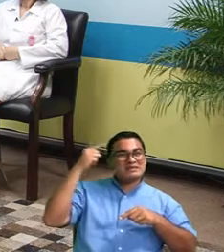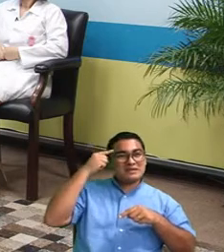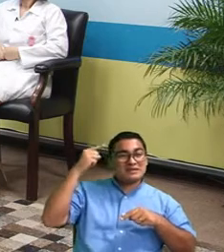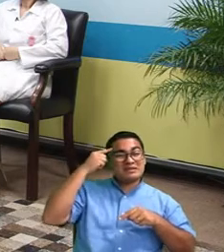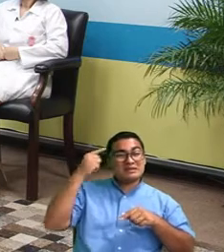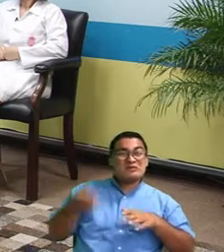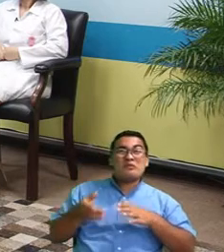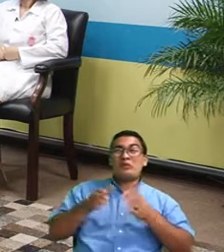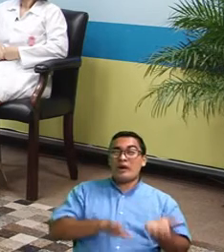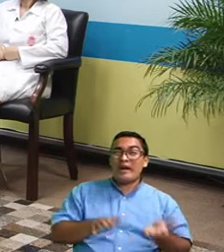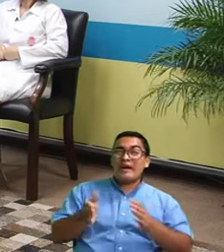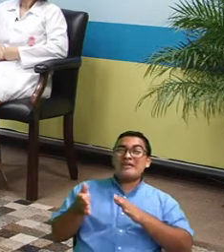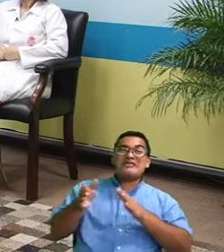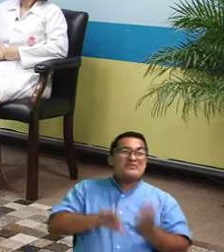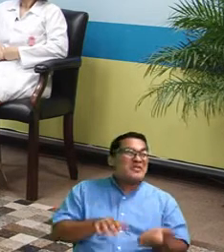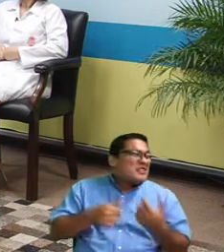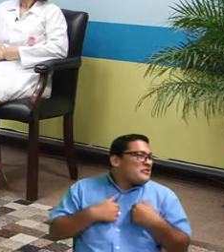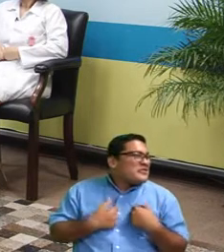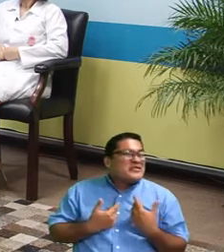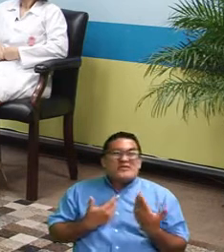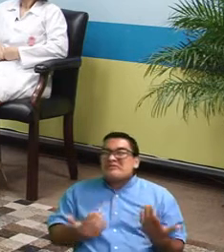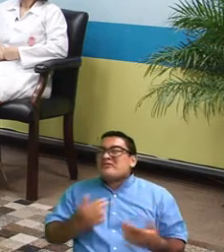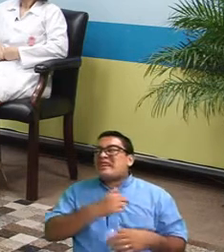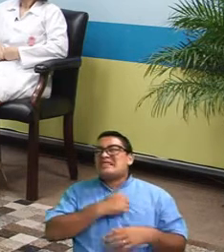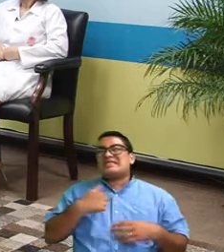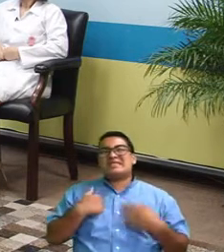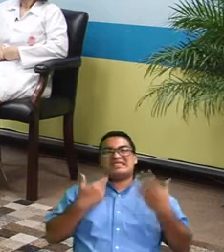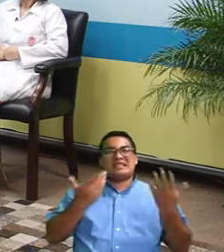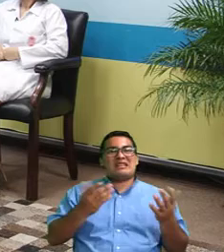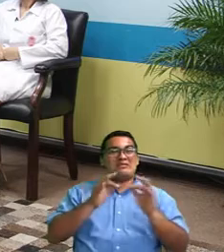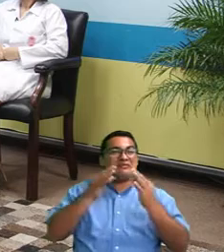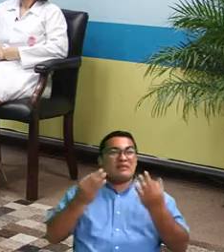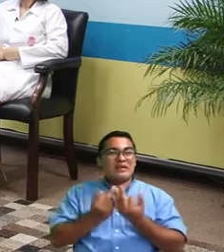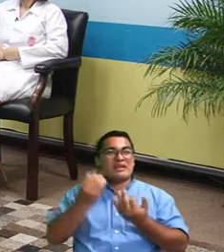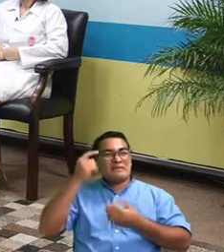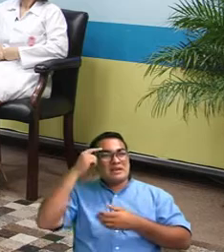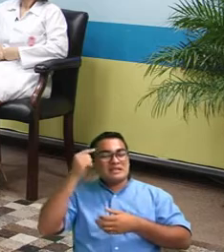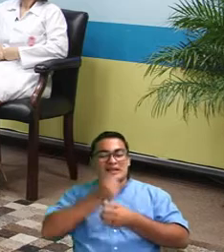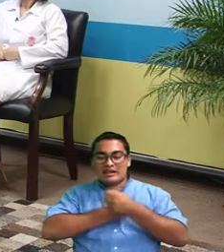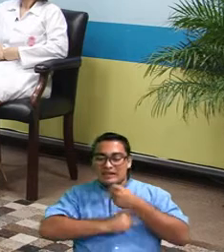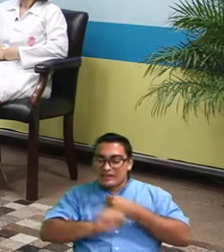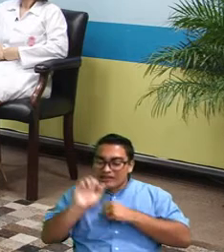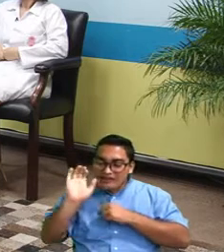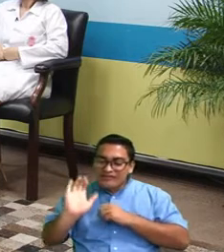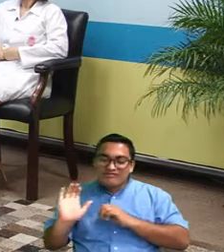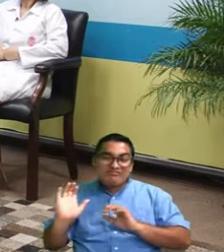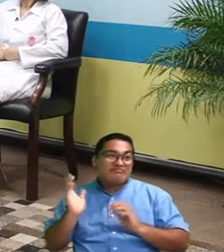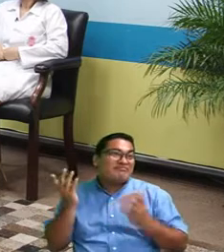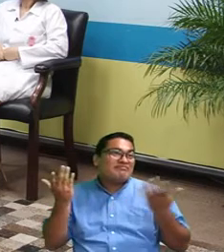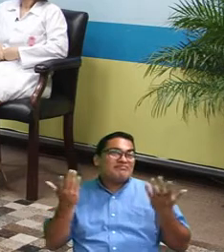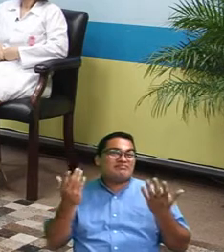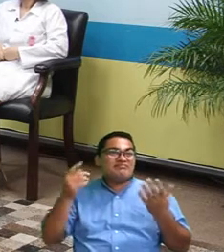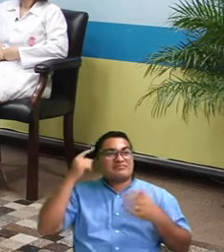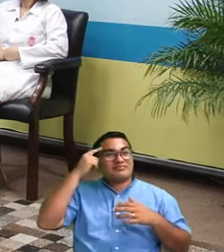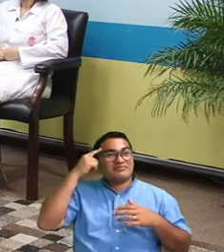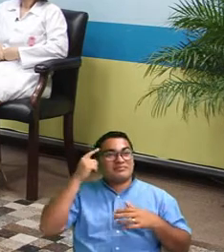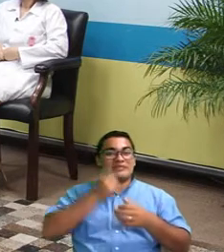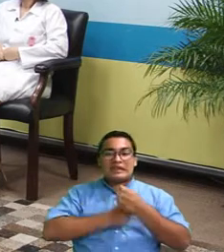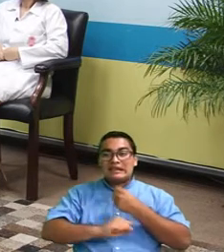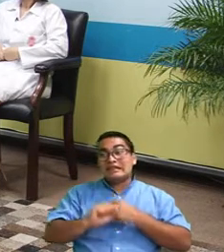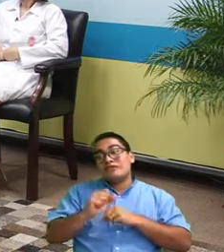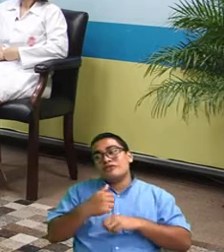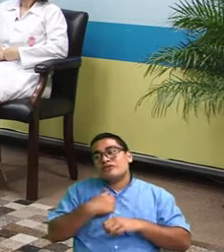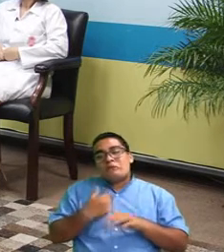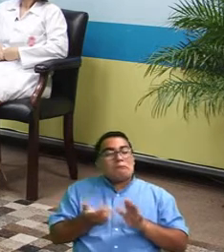a morir, qué voy a hacer, piensa en su familia, peor, piensa en su hijo. A veces uno no piensa en uno, sino piensa en los hijos que los va a